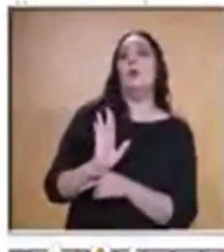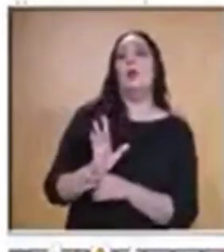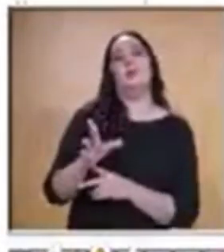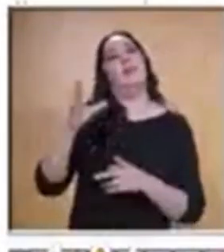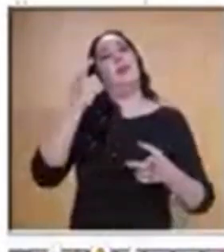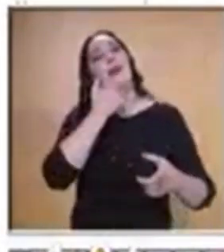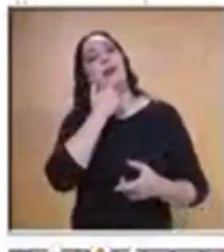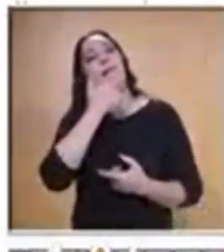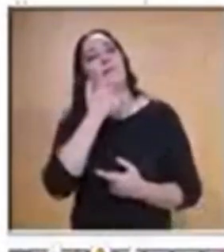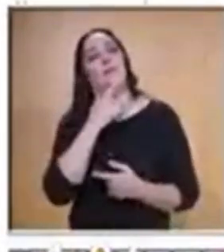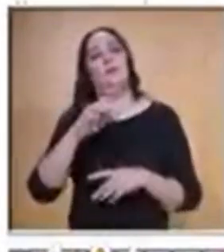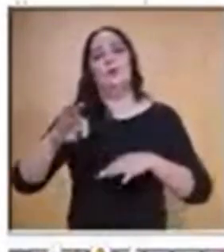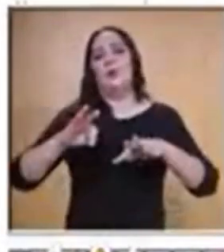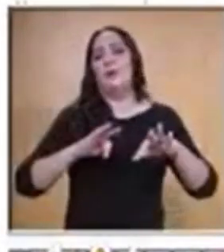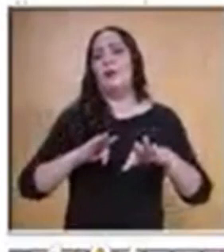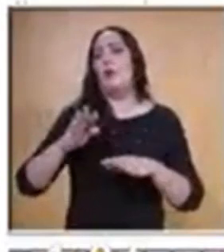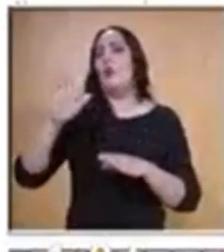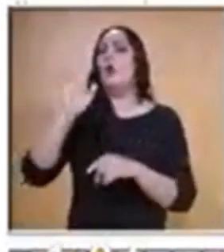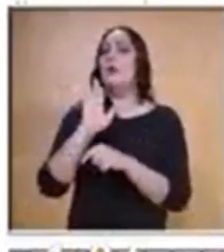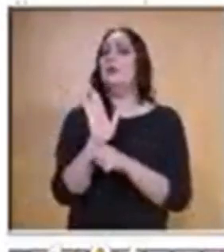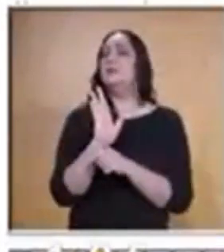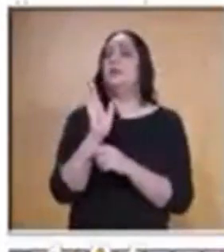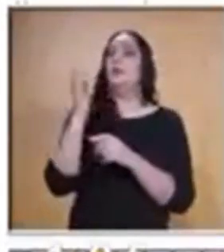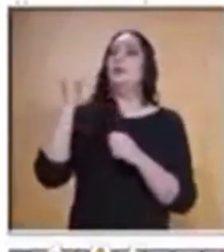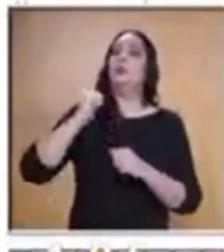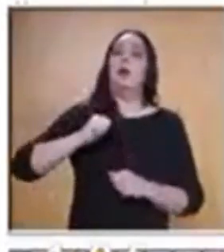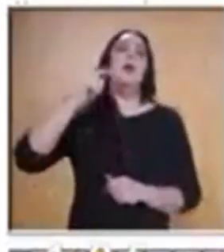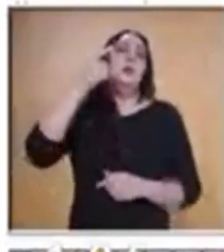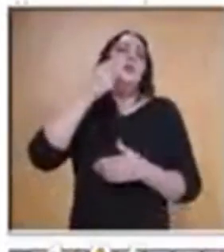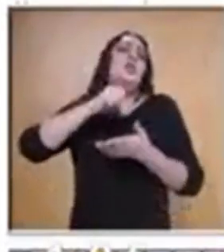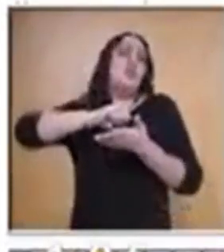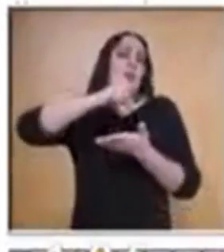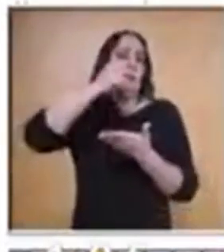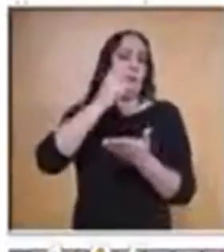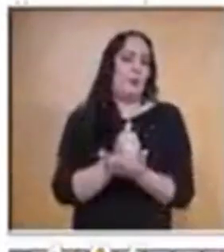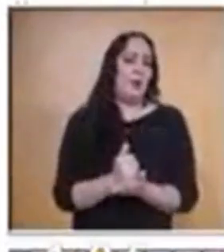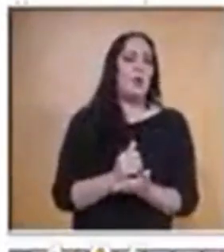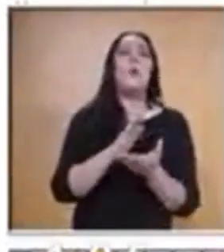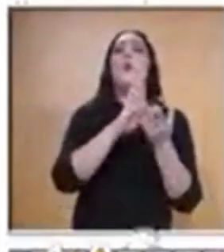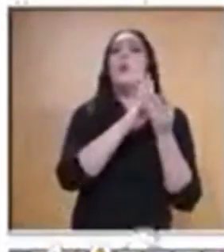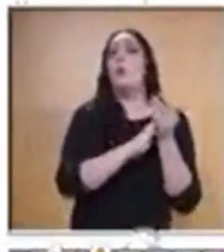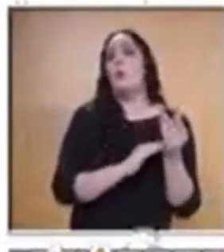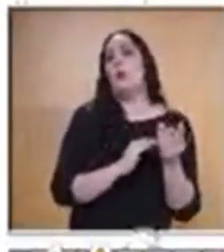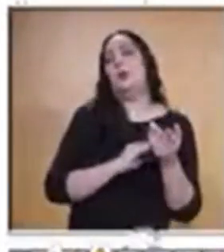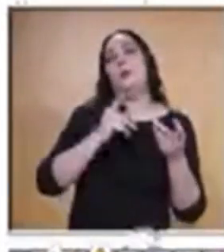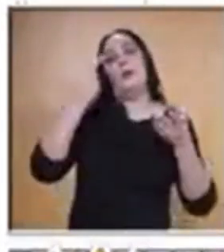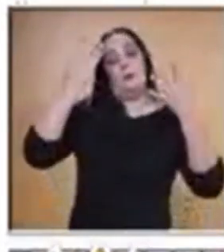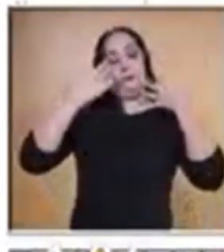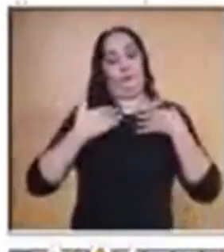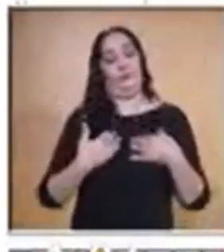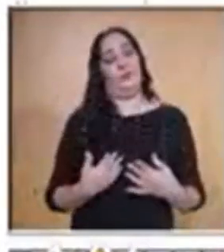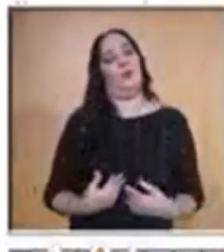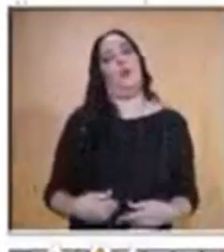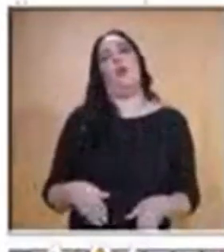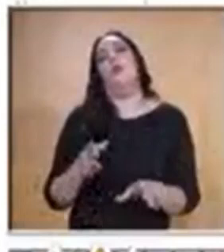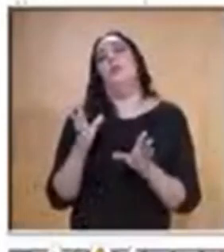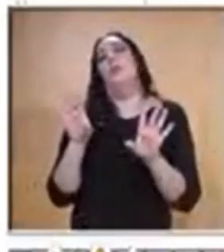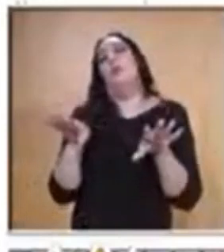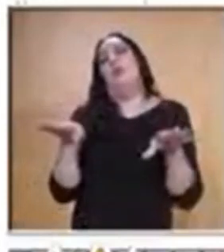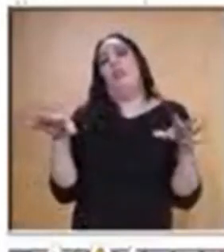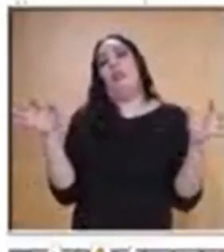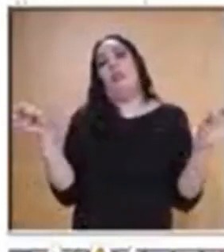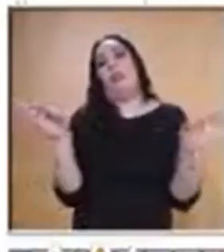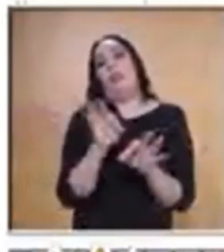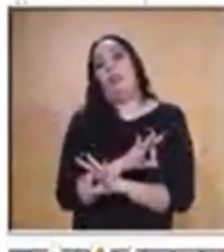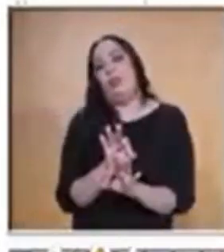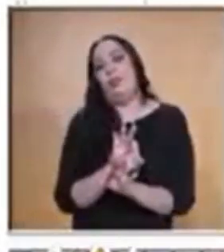cine. Era de estatura baja, humilde, por lo tanto, su vestimenta eran harapos. Se distinguía por